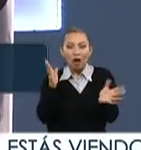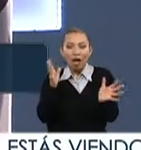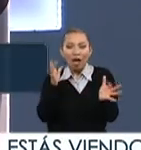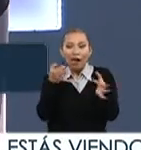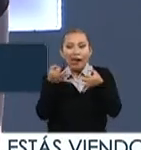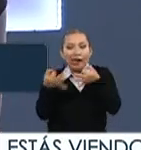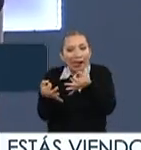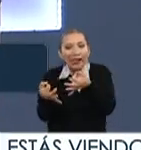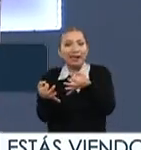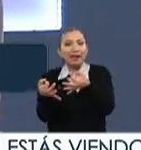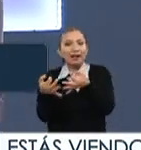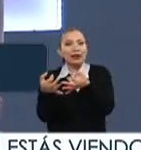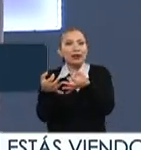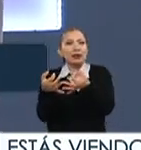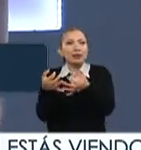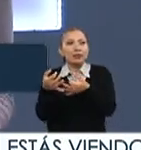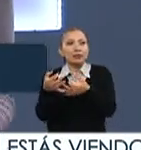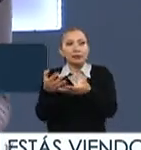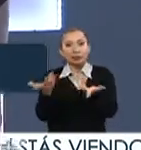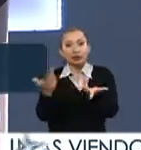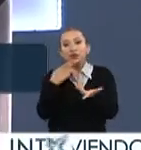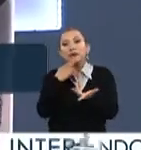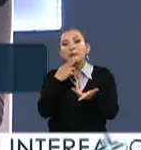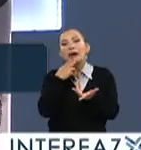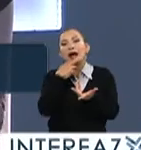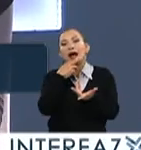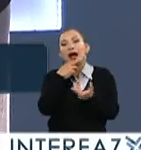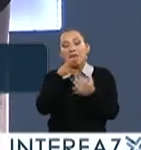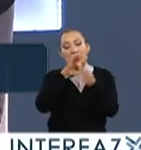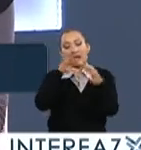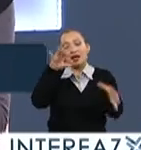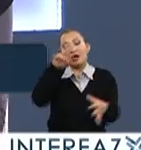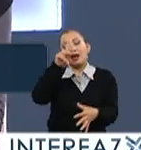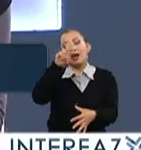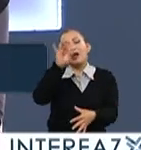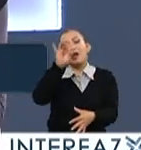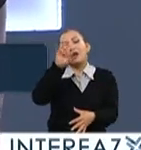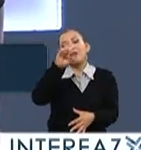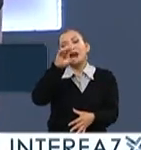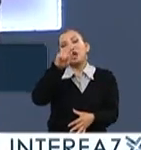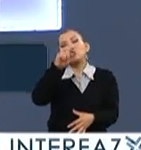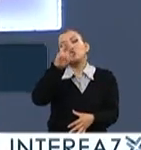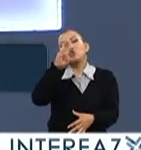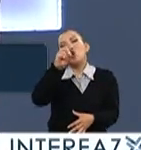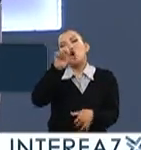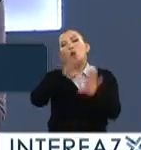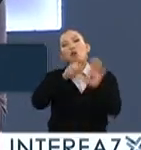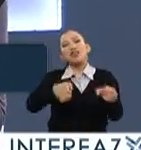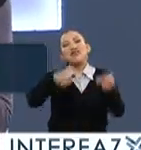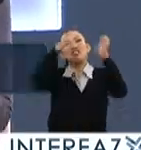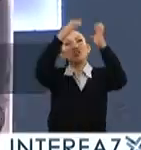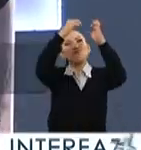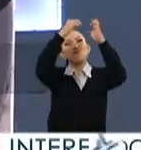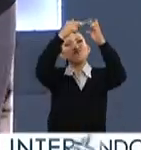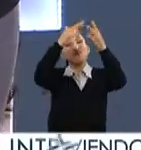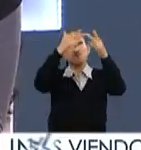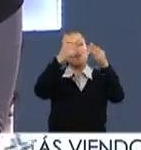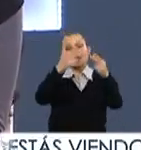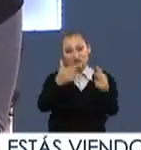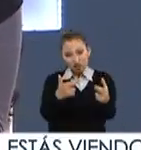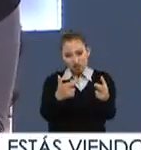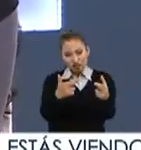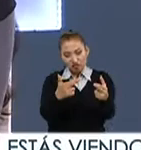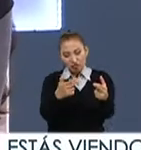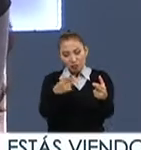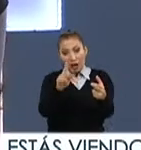engancha. Claro. Usamos la palabra fracturó como para hacer referencia a los edificios, pero en realidad a